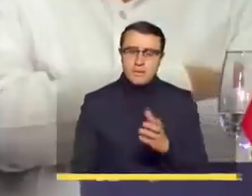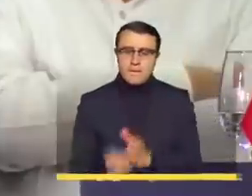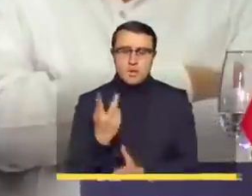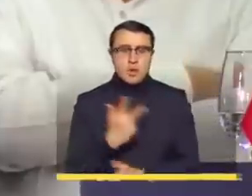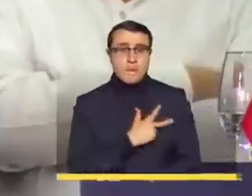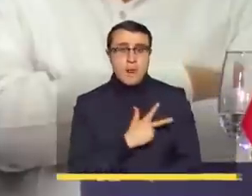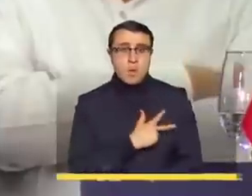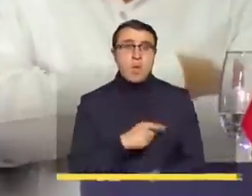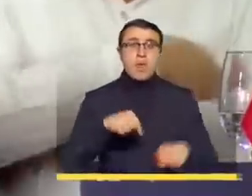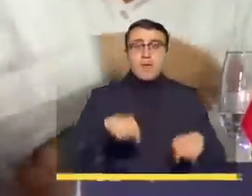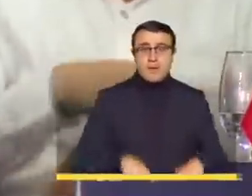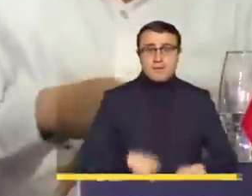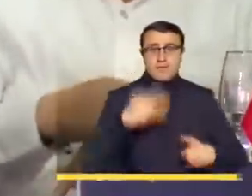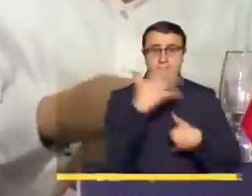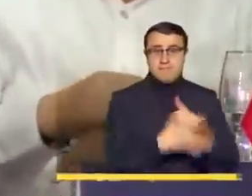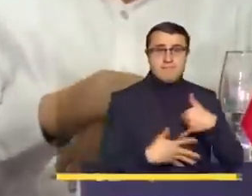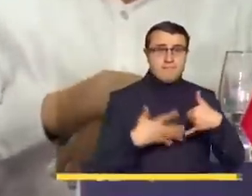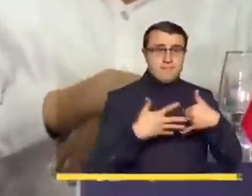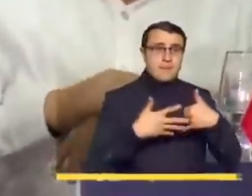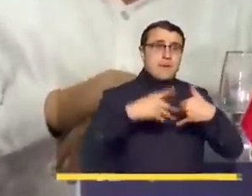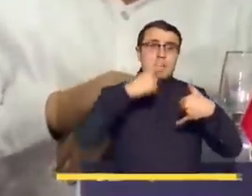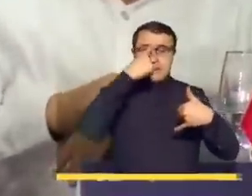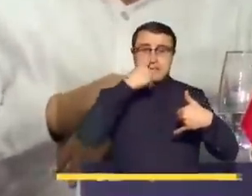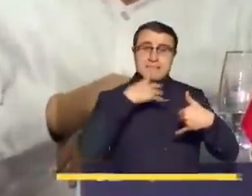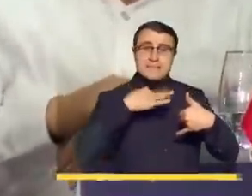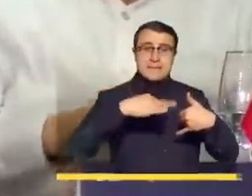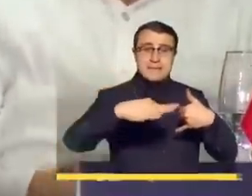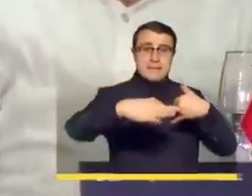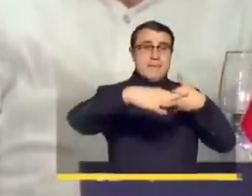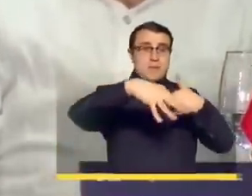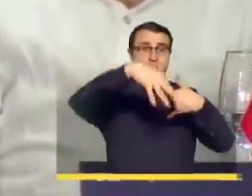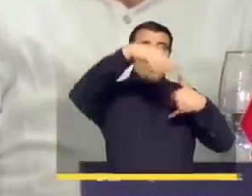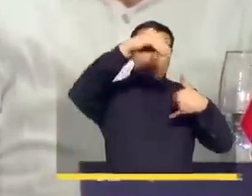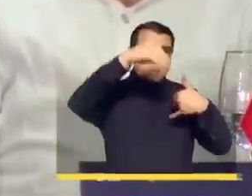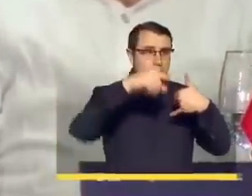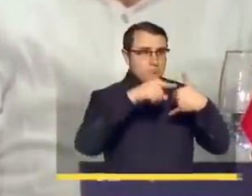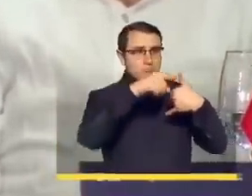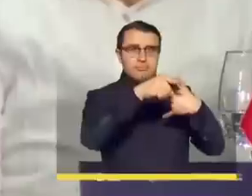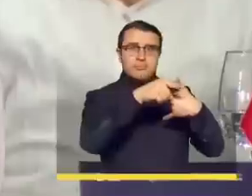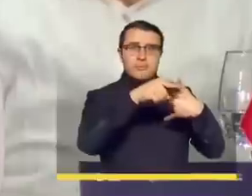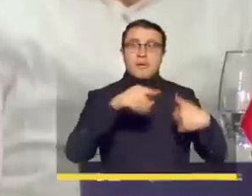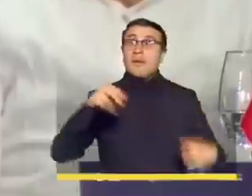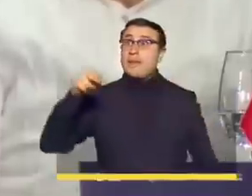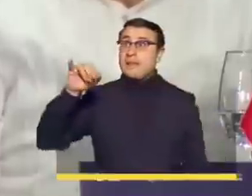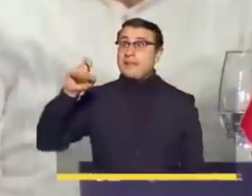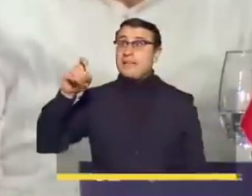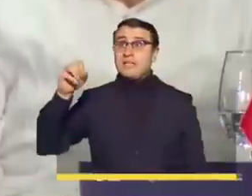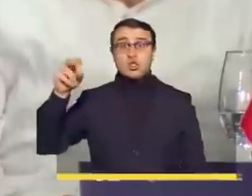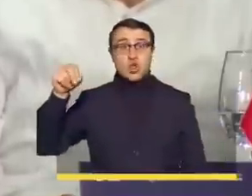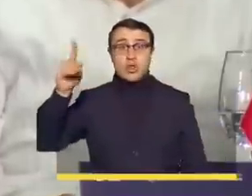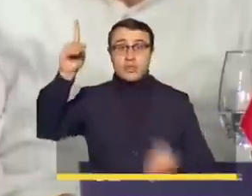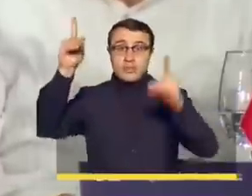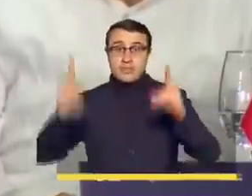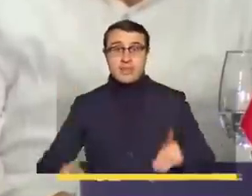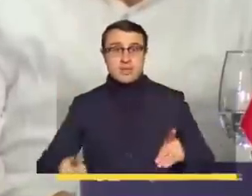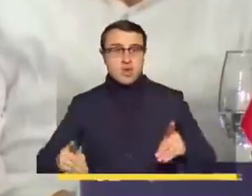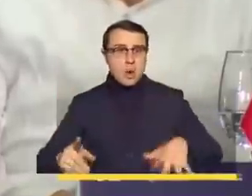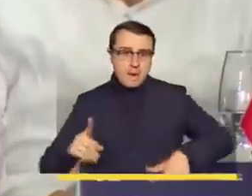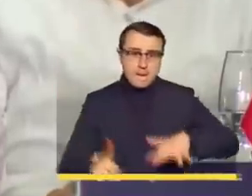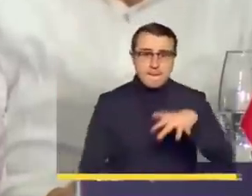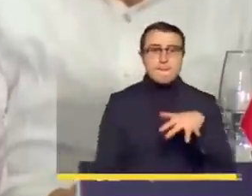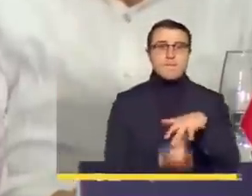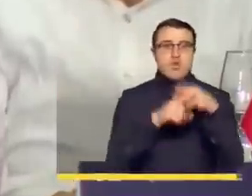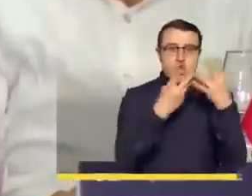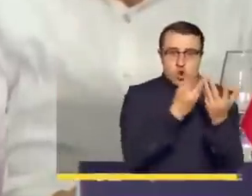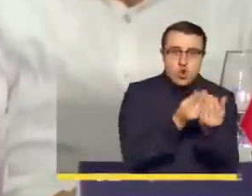en Colombia, en la Sierra Nevada de Santa Marta. Esa decisión de Nixon creó la mafia